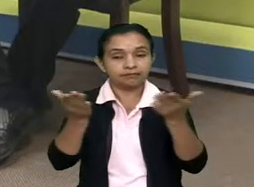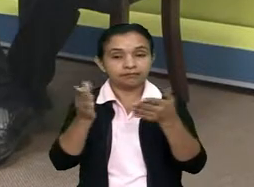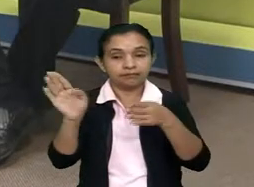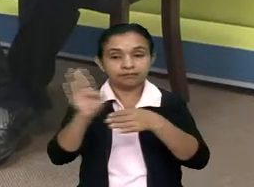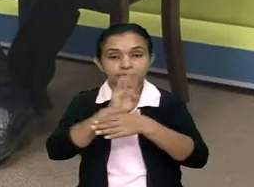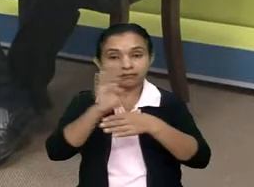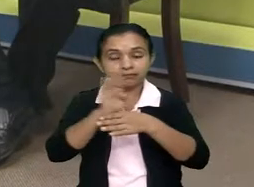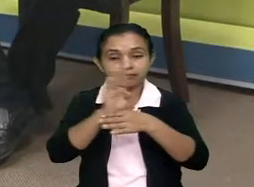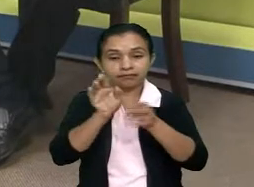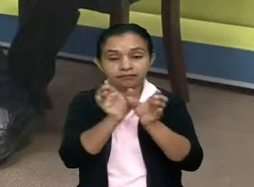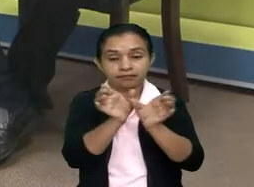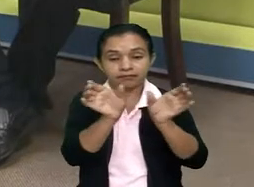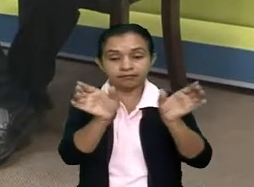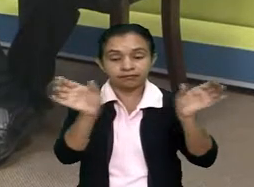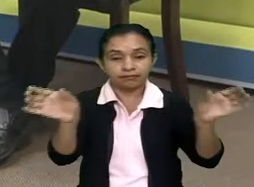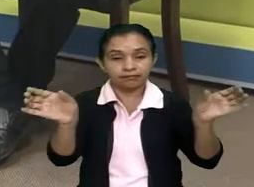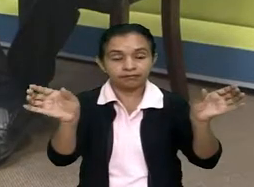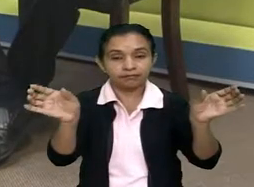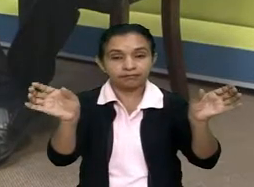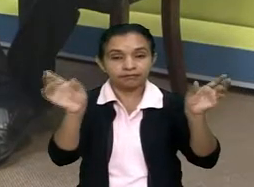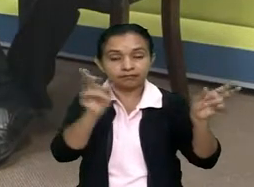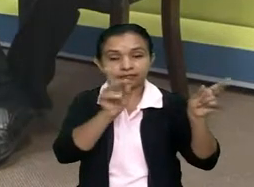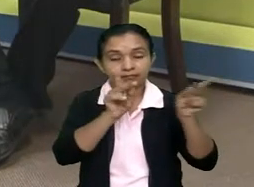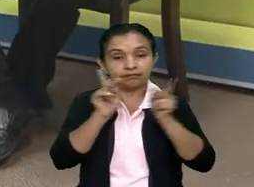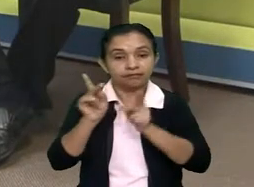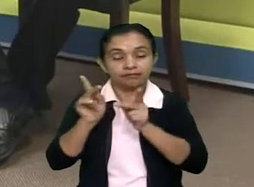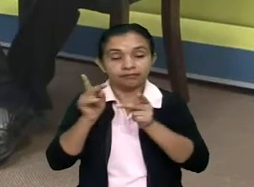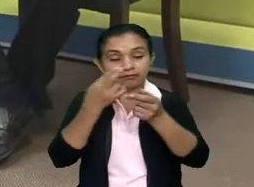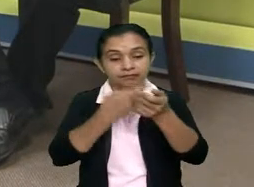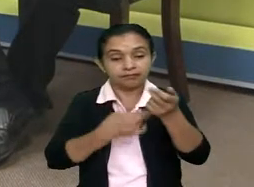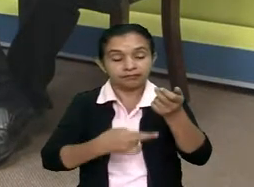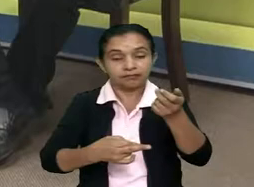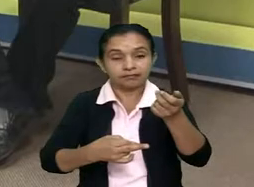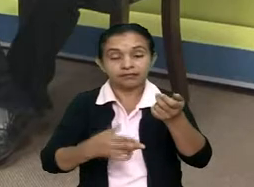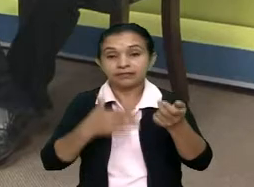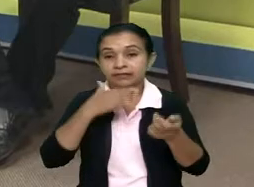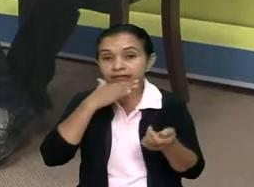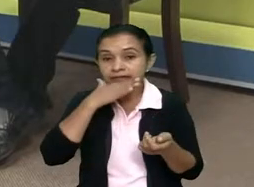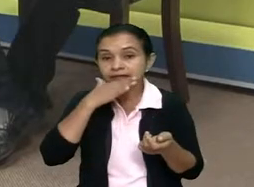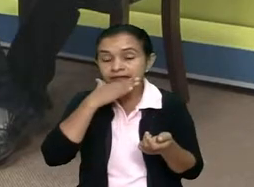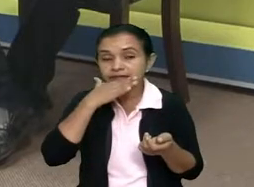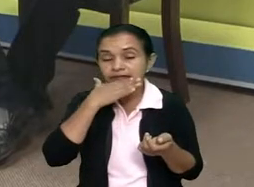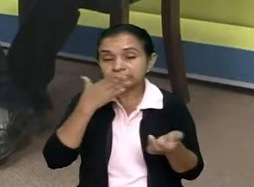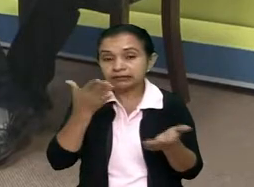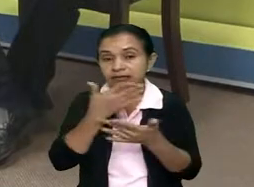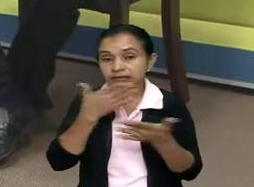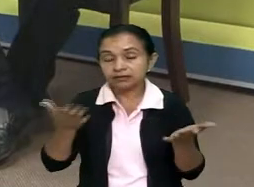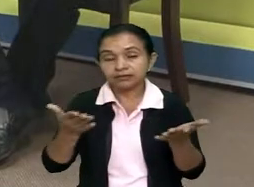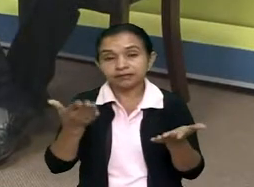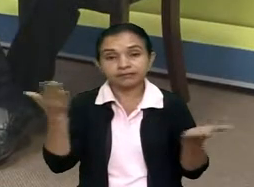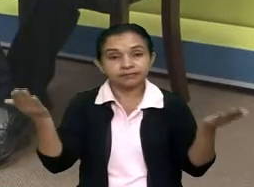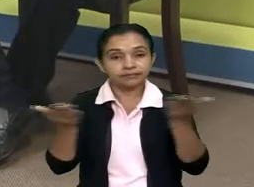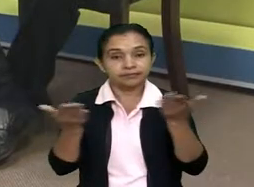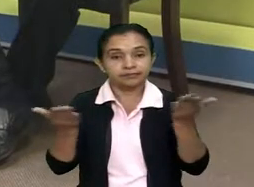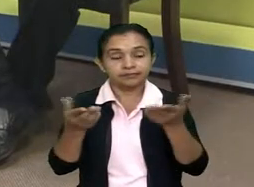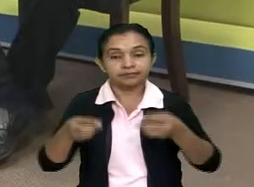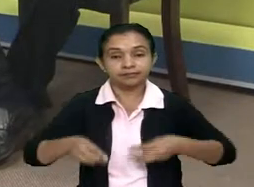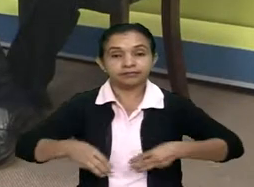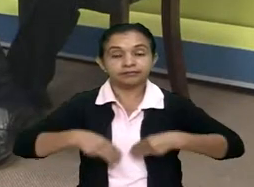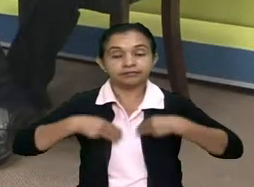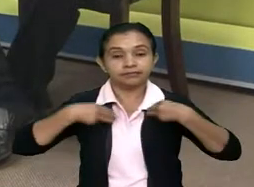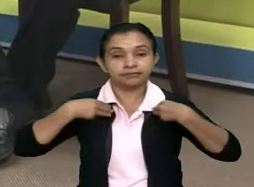sangre consigue que aquellos tipos de sangre que son más casos de encontrar el caso y también de la modernización